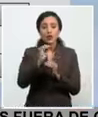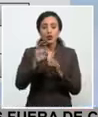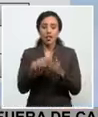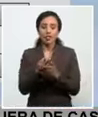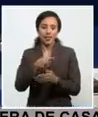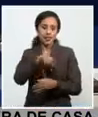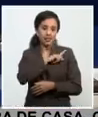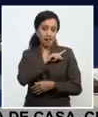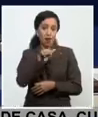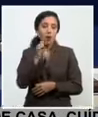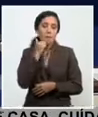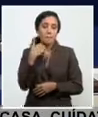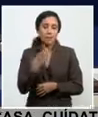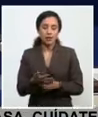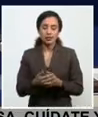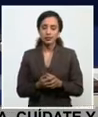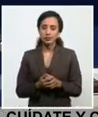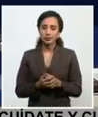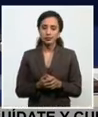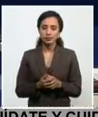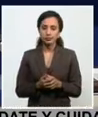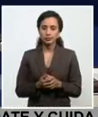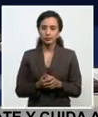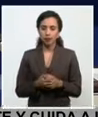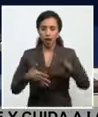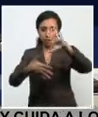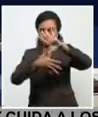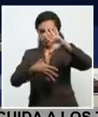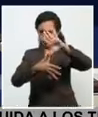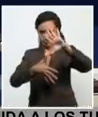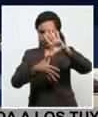ayer. La región de las Américas igual,